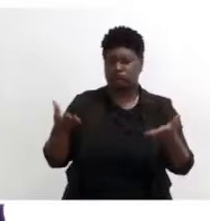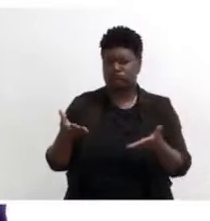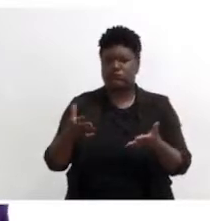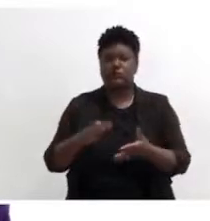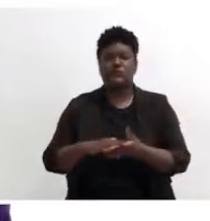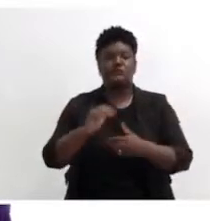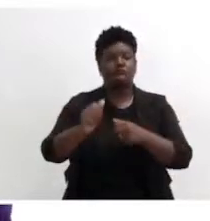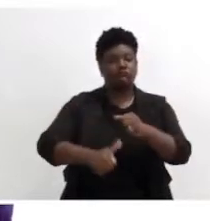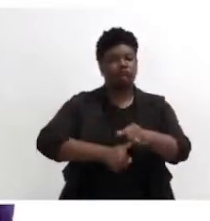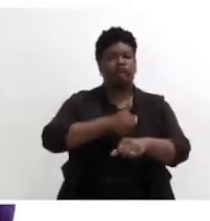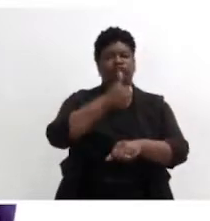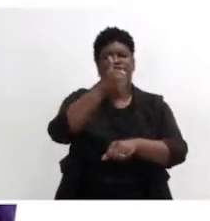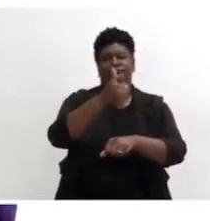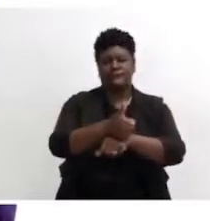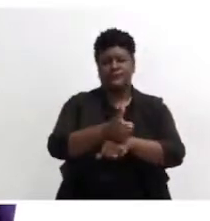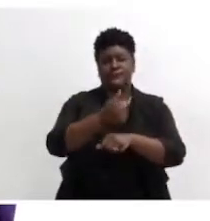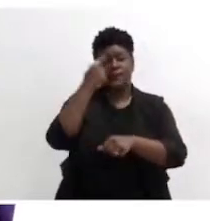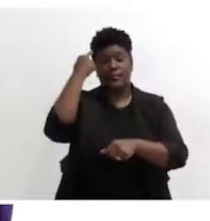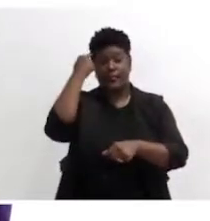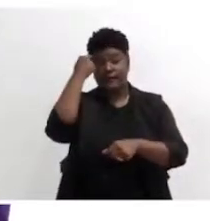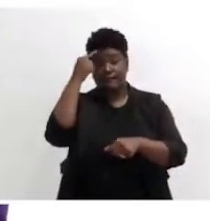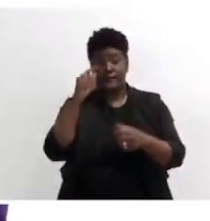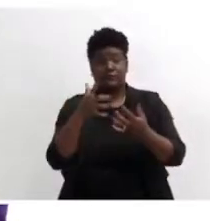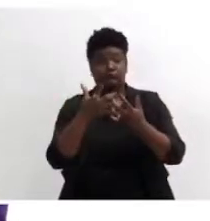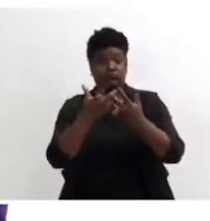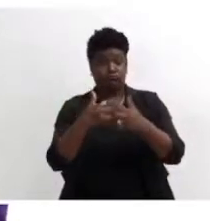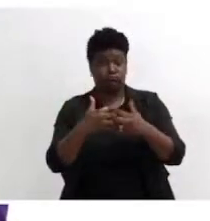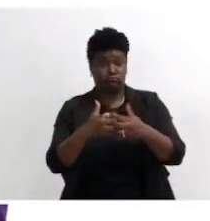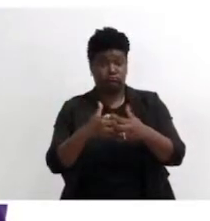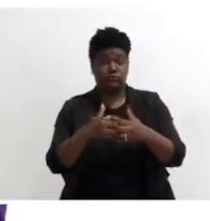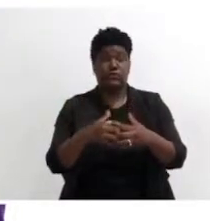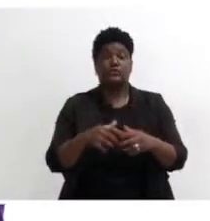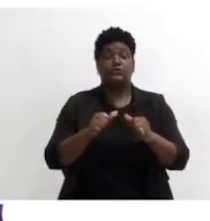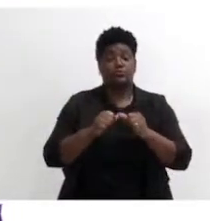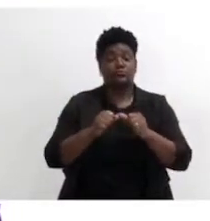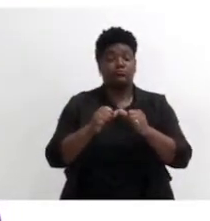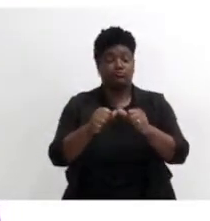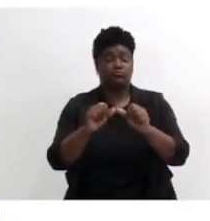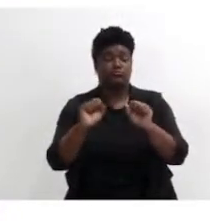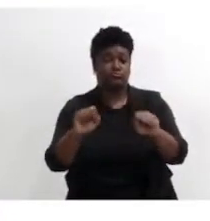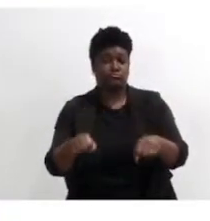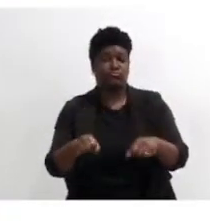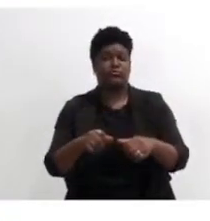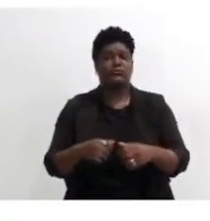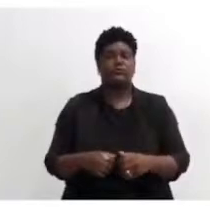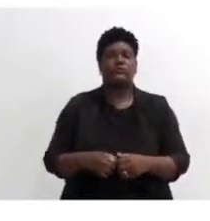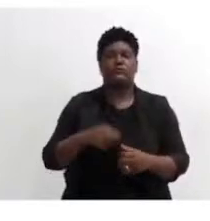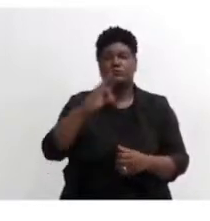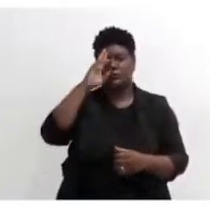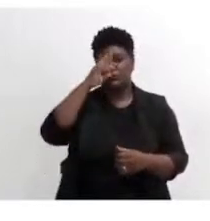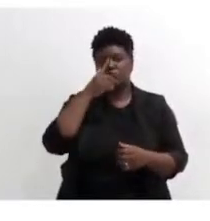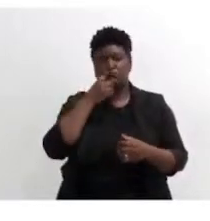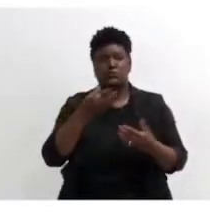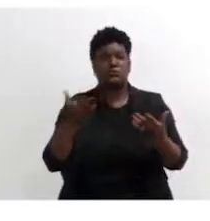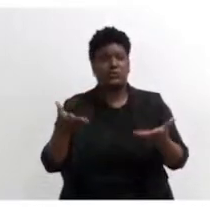una industria de semiconductores robusta y competitiva a nivel mundial. Los invito a que aprovechen